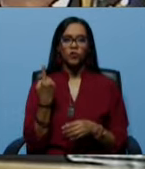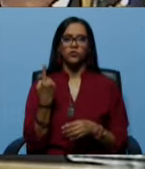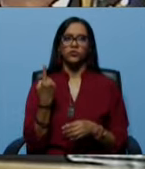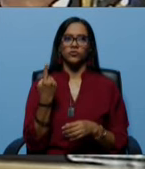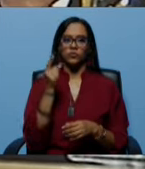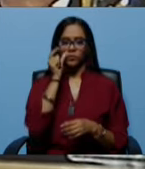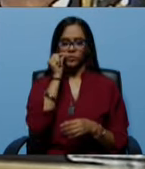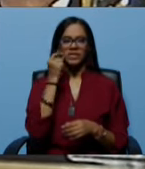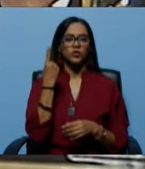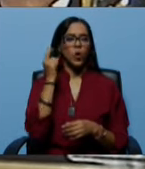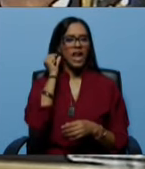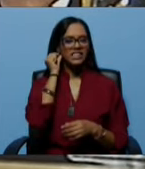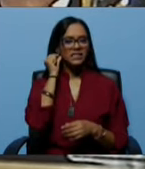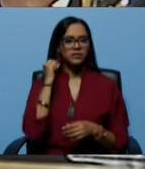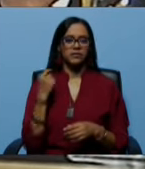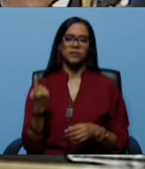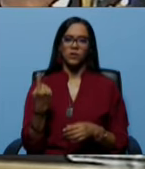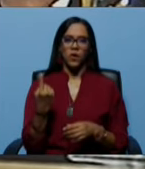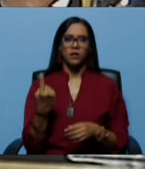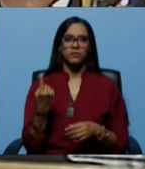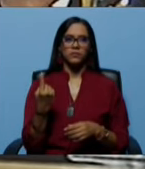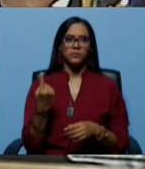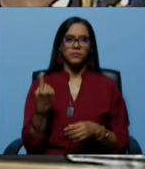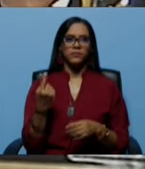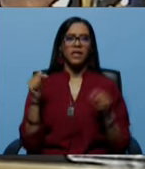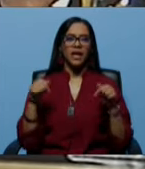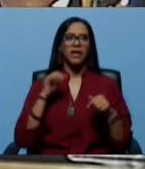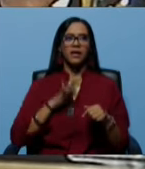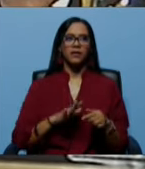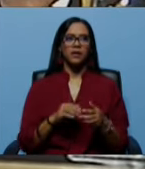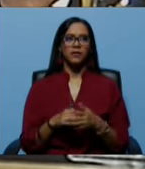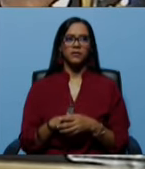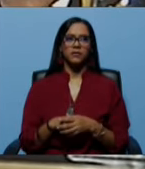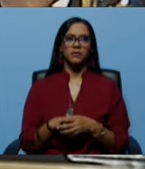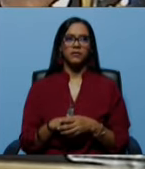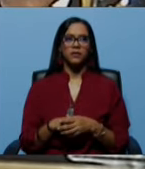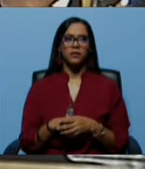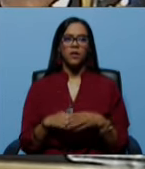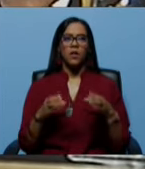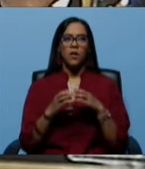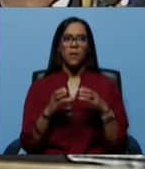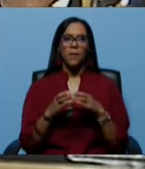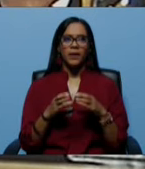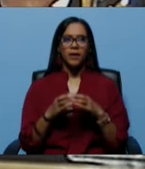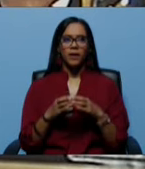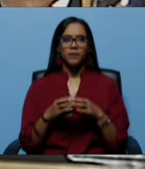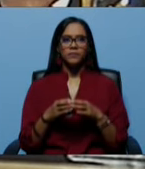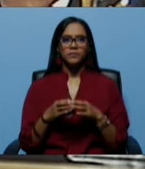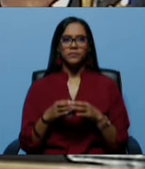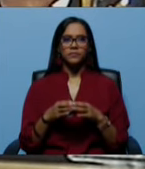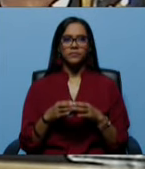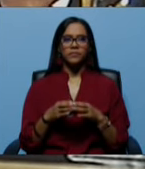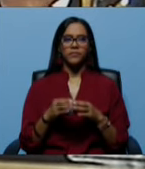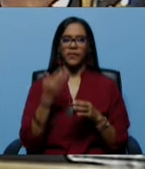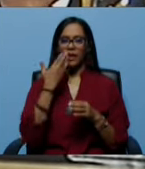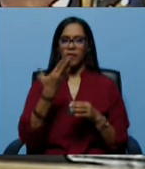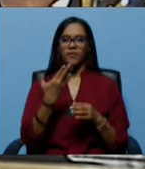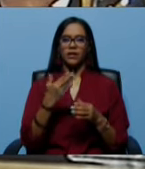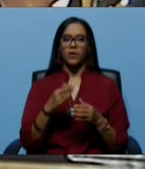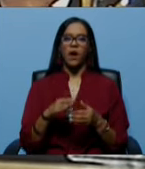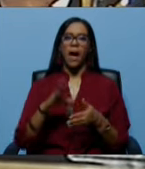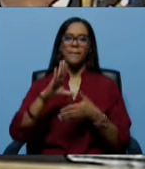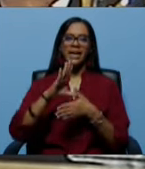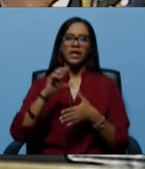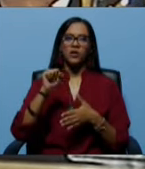solas. Solos y solas. Aquí están unos compañeros del Frente Américo Silva,